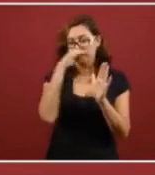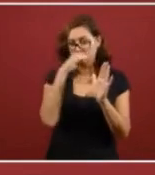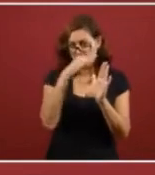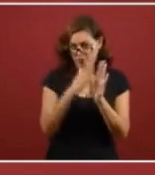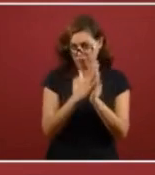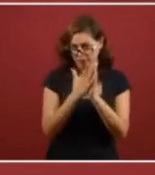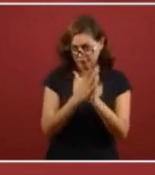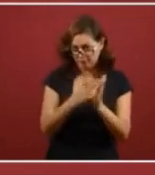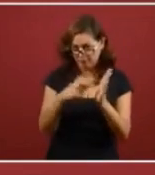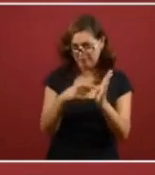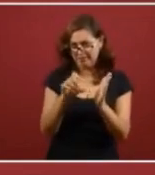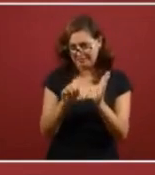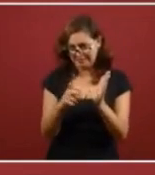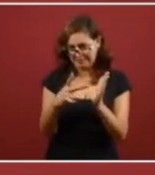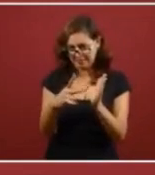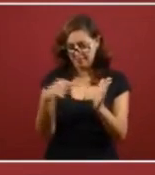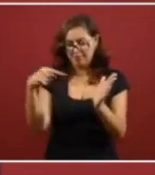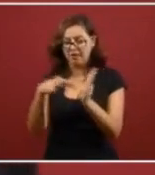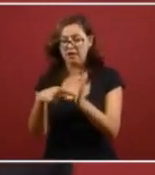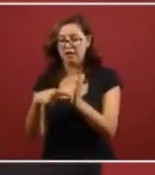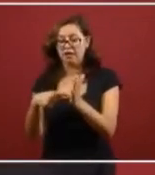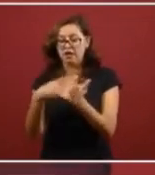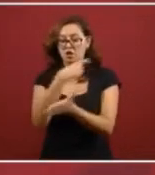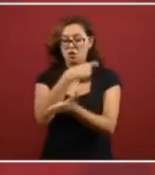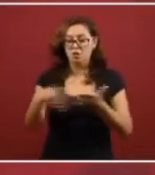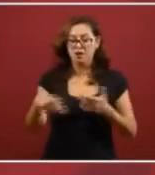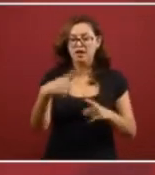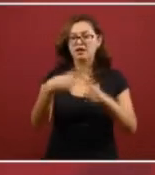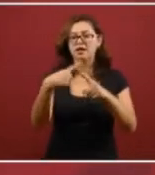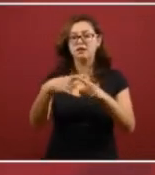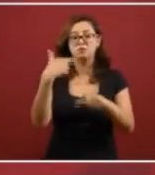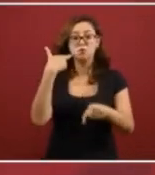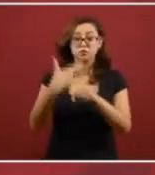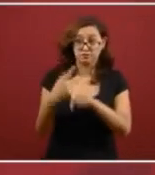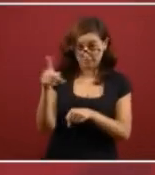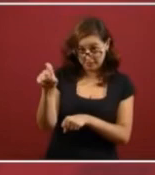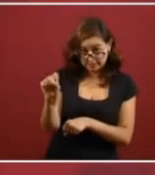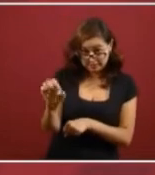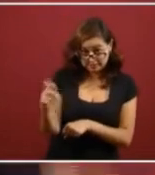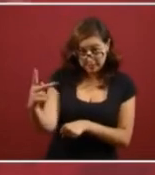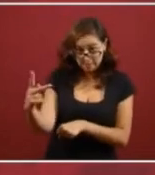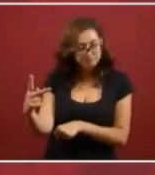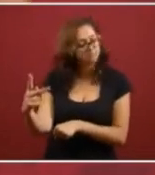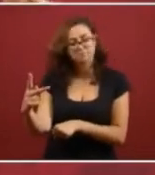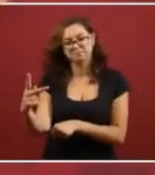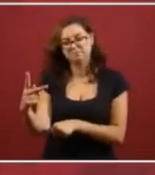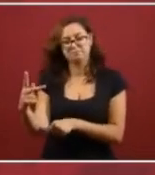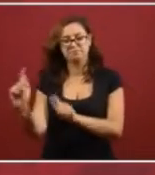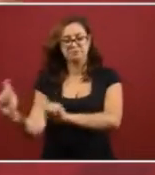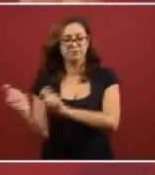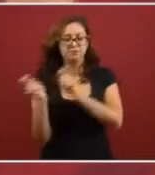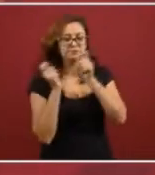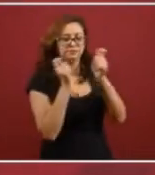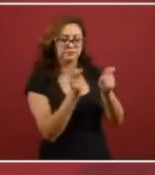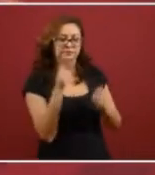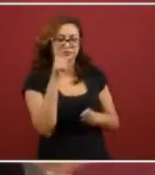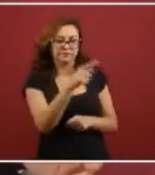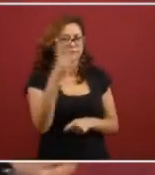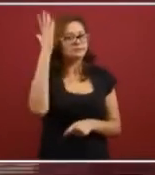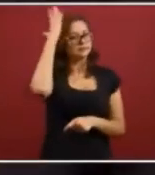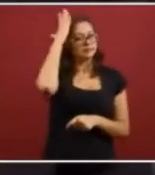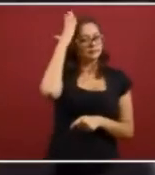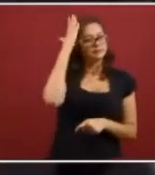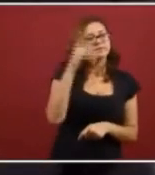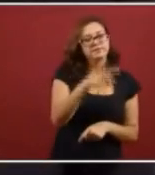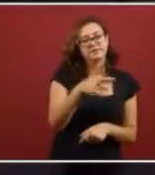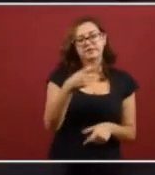sino de the public, but el oficial mayor de Hacienda. It was given to Hacienda. Todo esto lo explico. And I'm explaining this. Se tengan